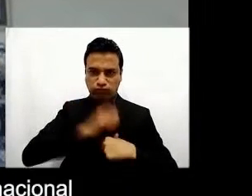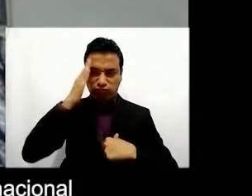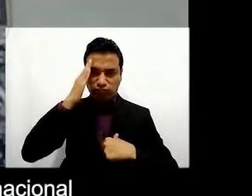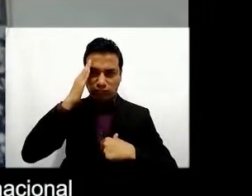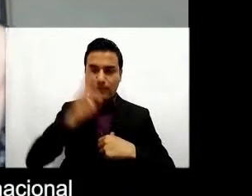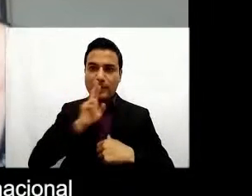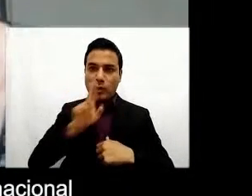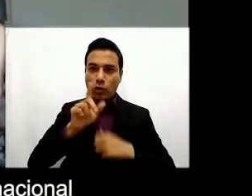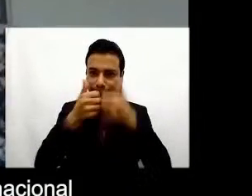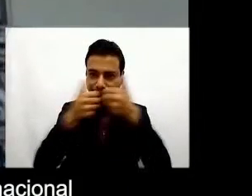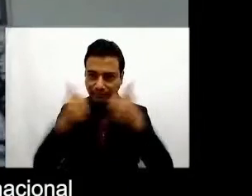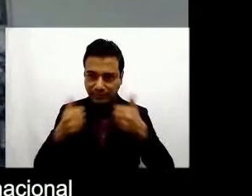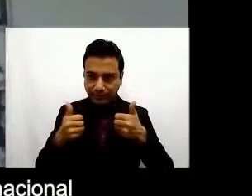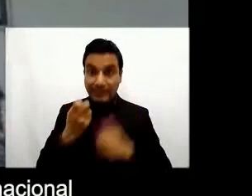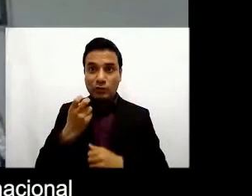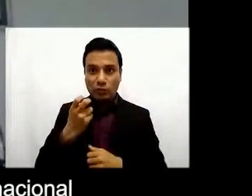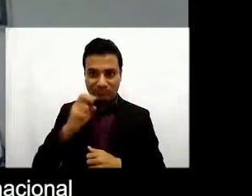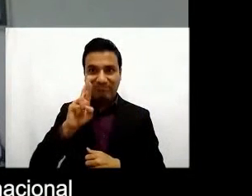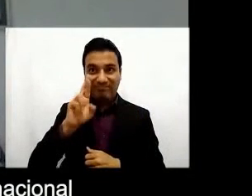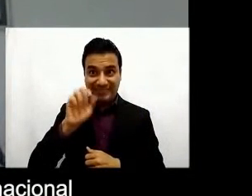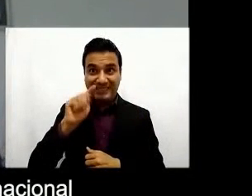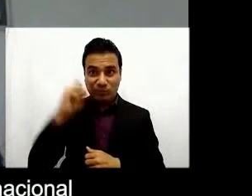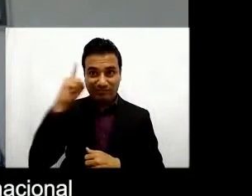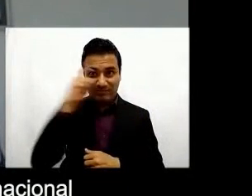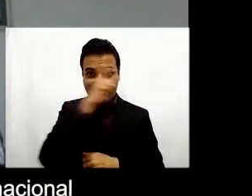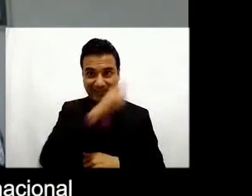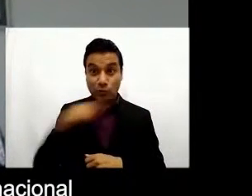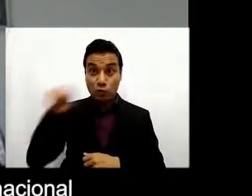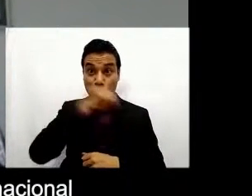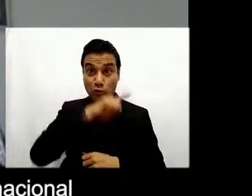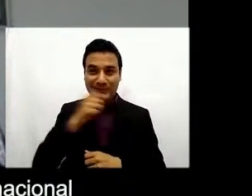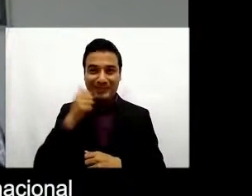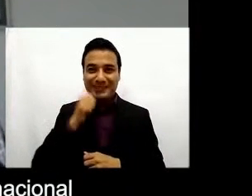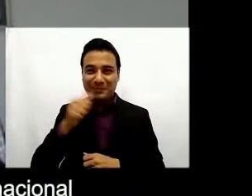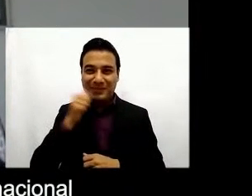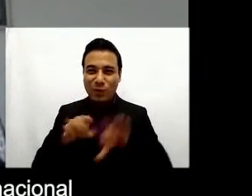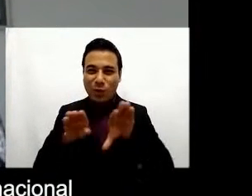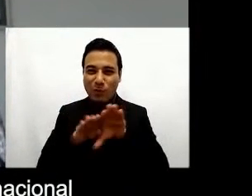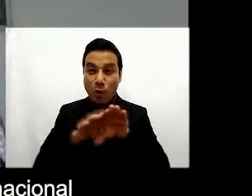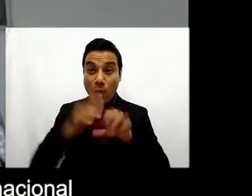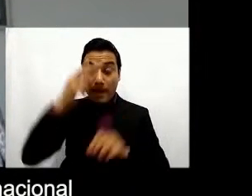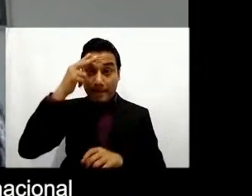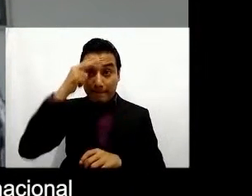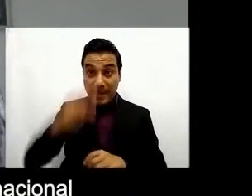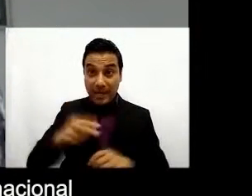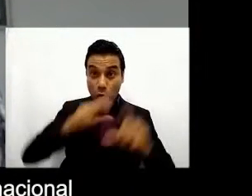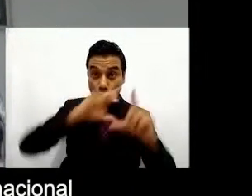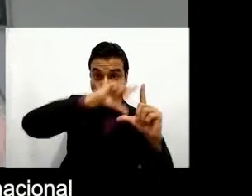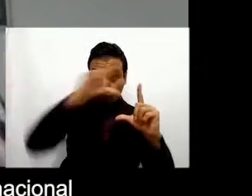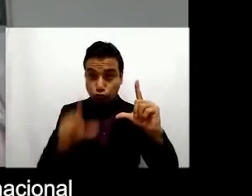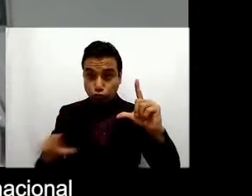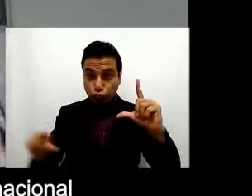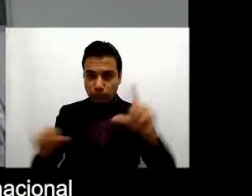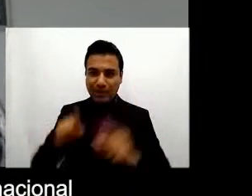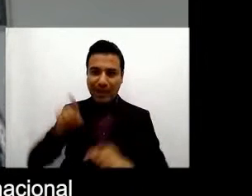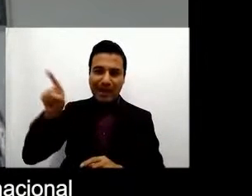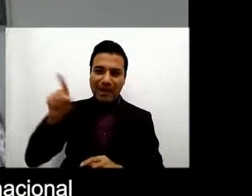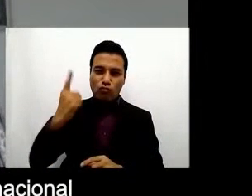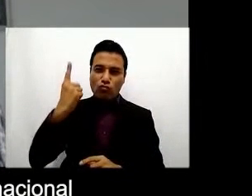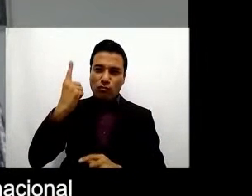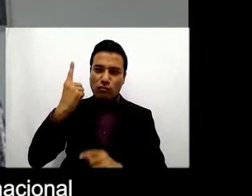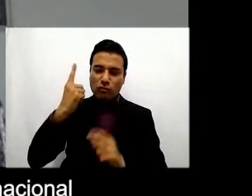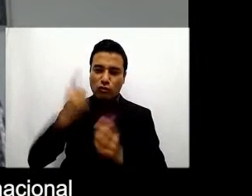que nos quejamos mucho de la centralización a nivel nacional, ¿no? Y de cómo nos